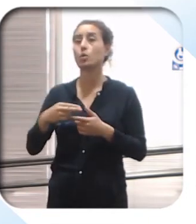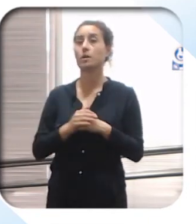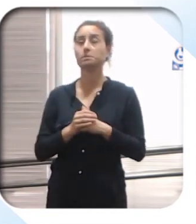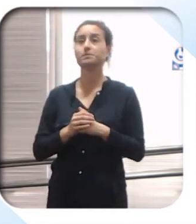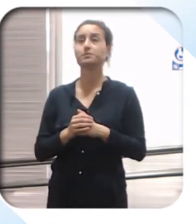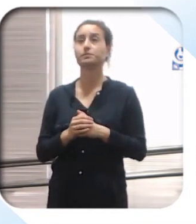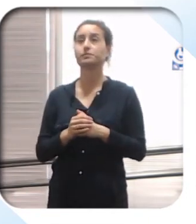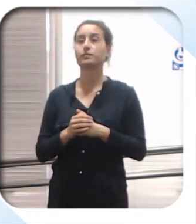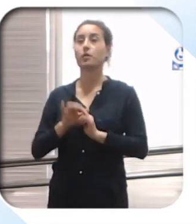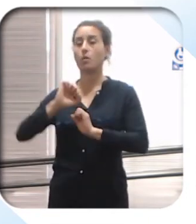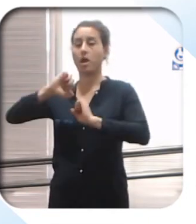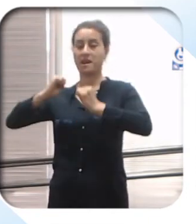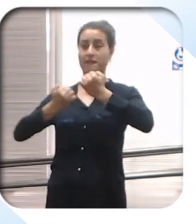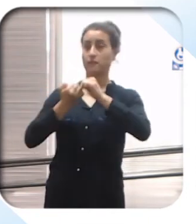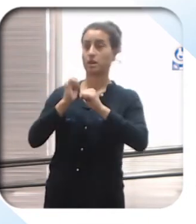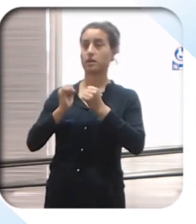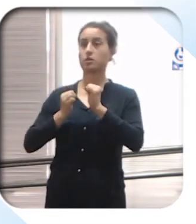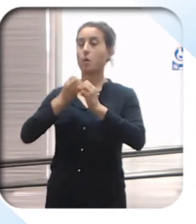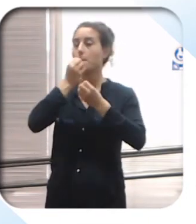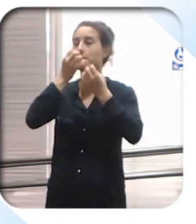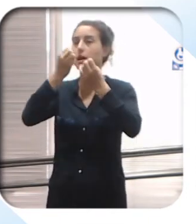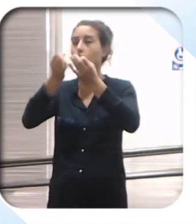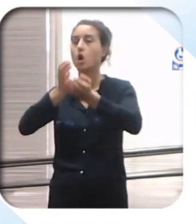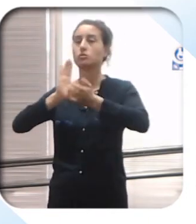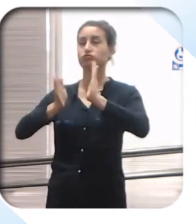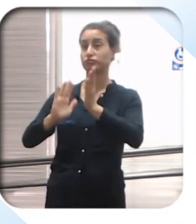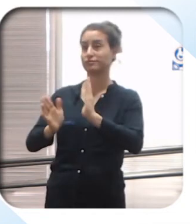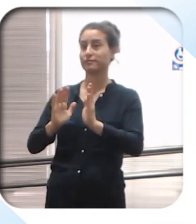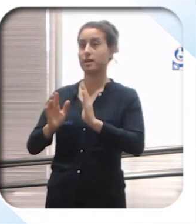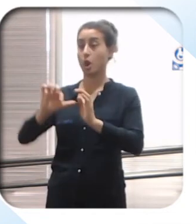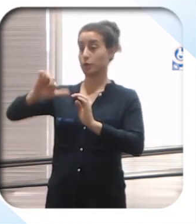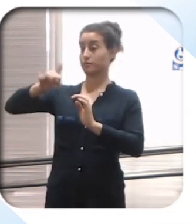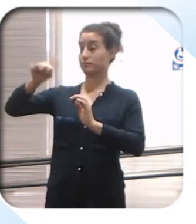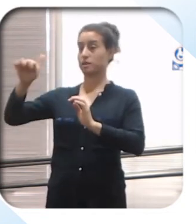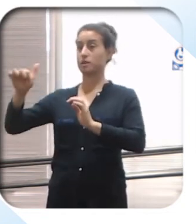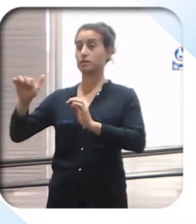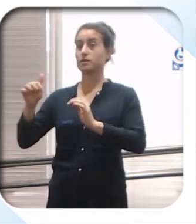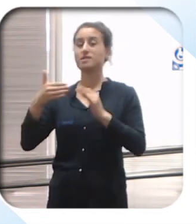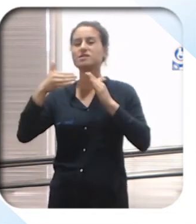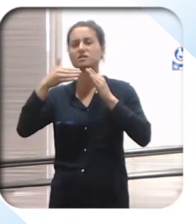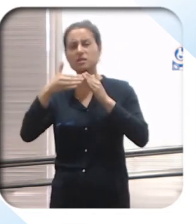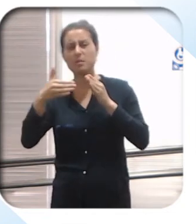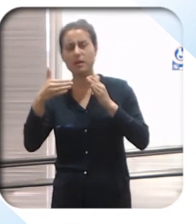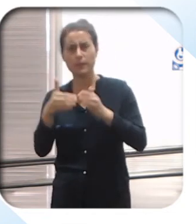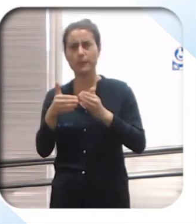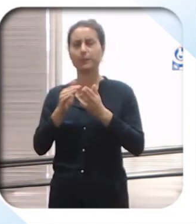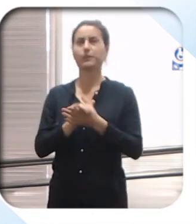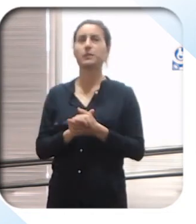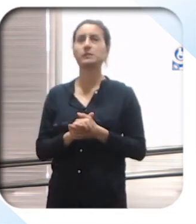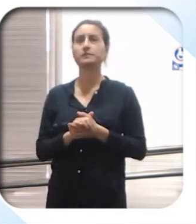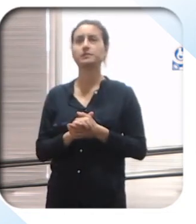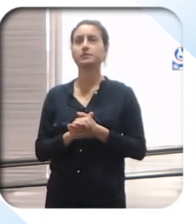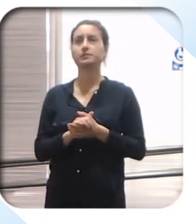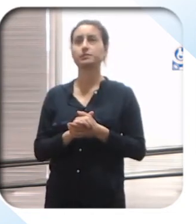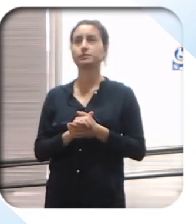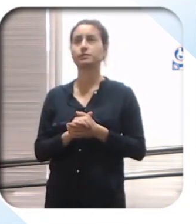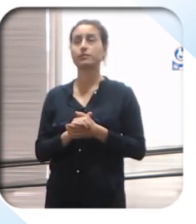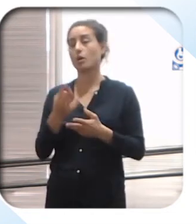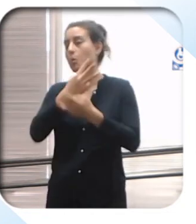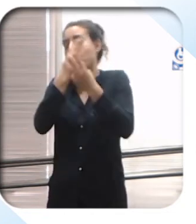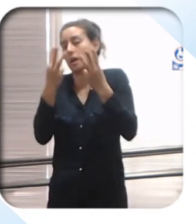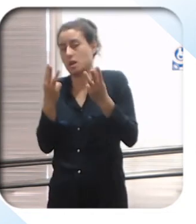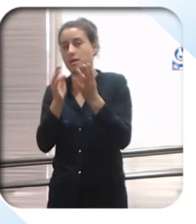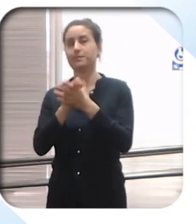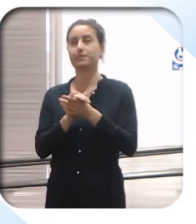va rehabilitando a la persona en lo que se logre, se le cuestiona, ¿verdad? Desde, en